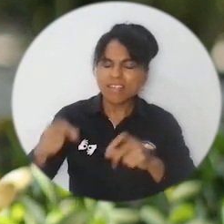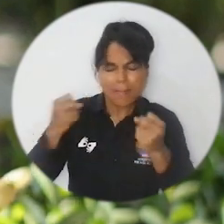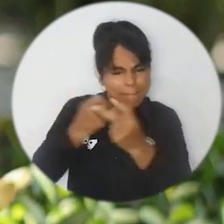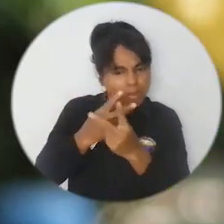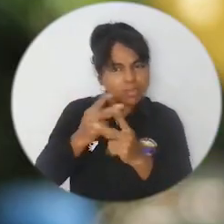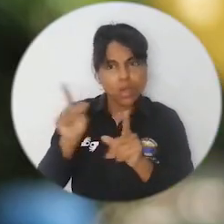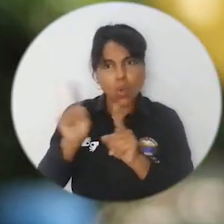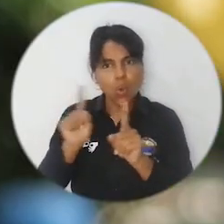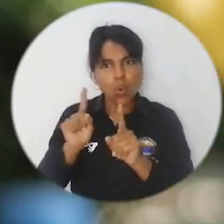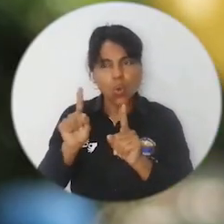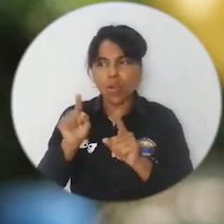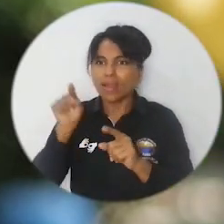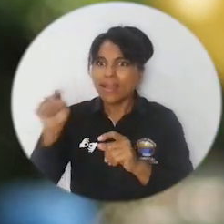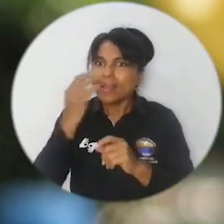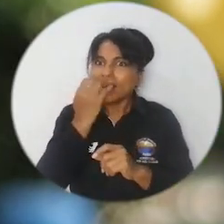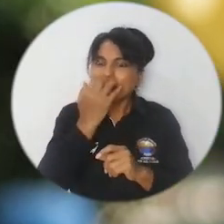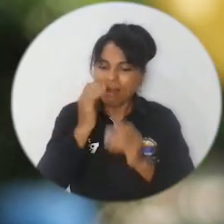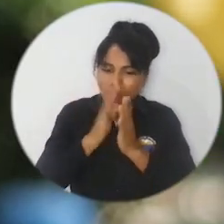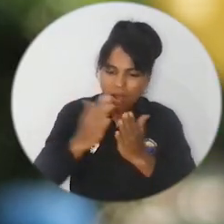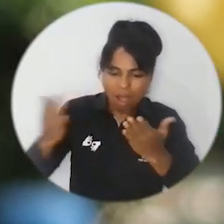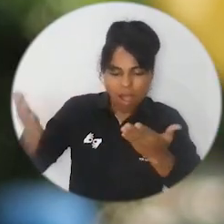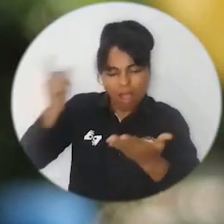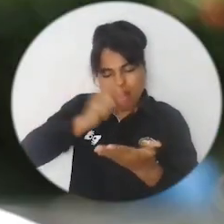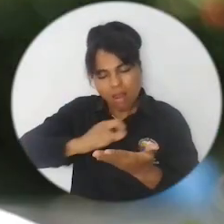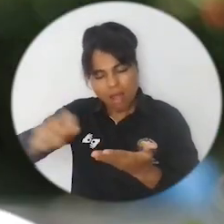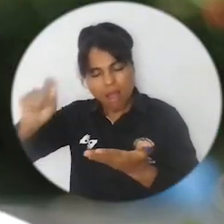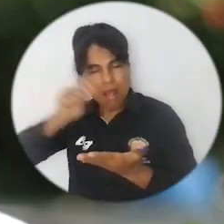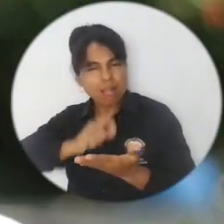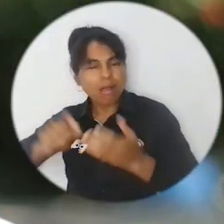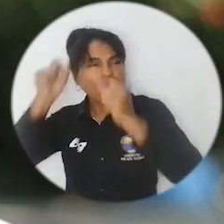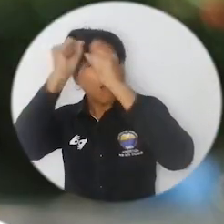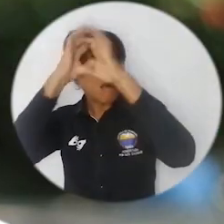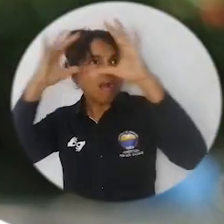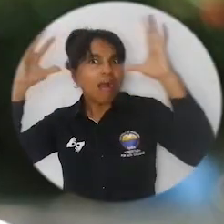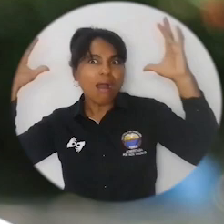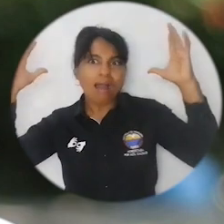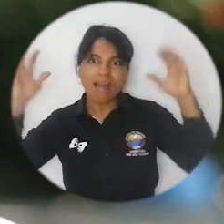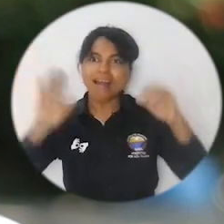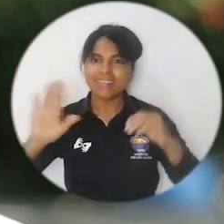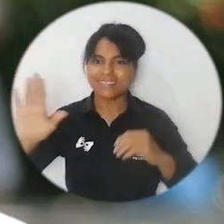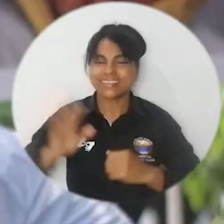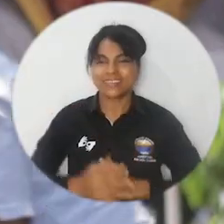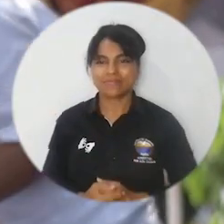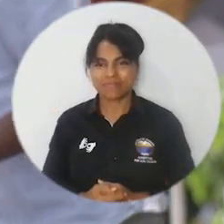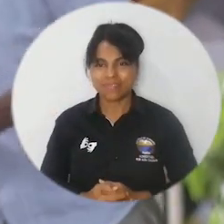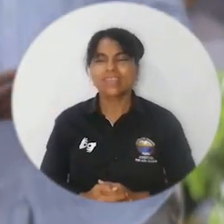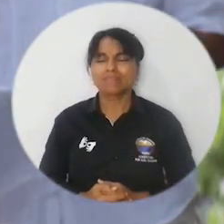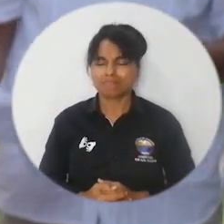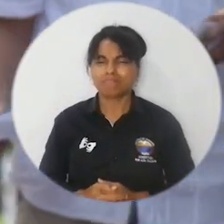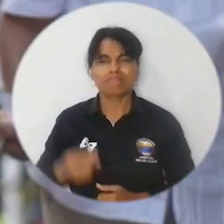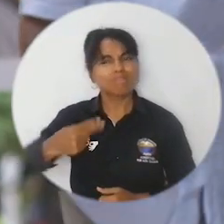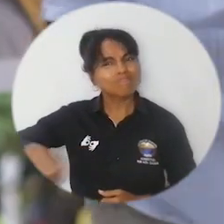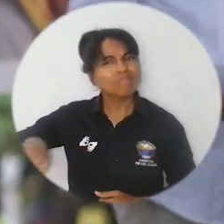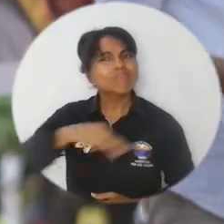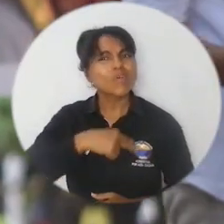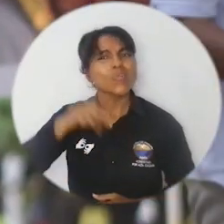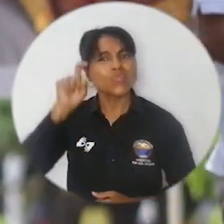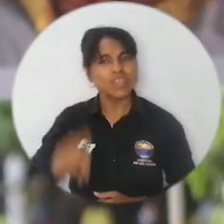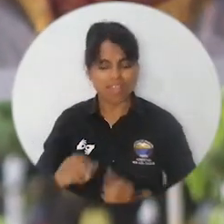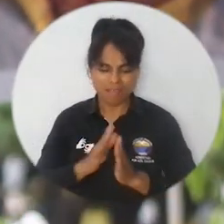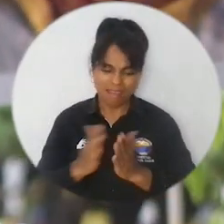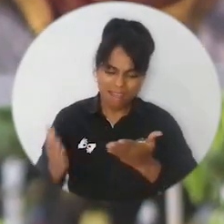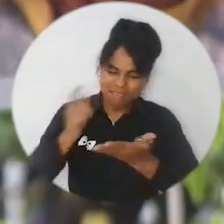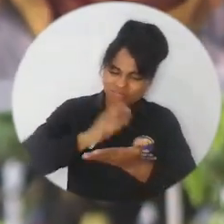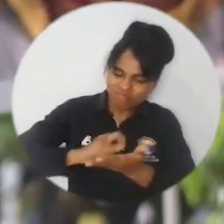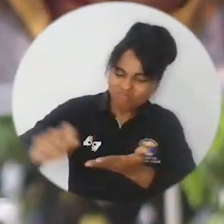violencia, que al enfrentarse a las páginas de una libreta disparaba palabras con la tinta de mi lápiz. Todos seremos honestos